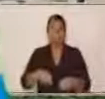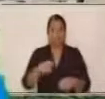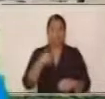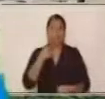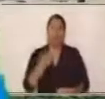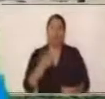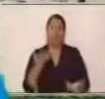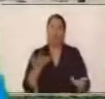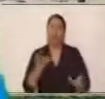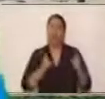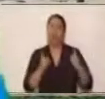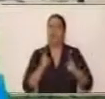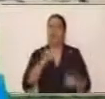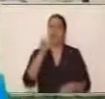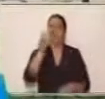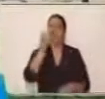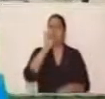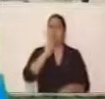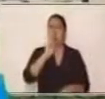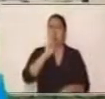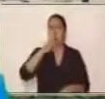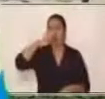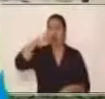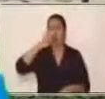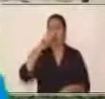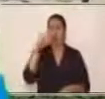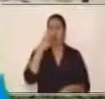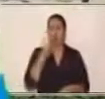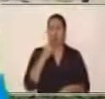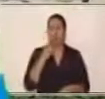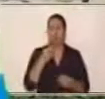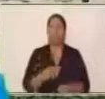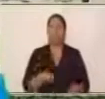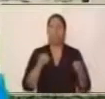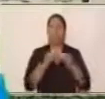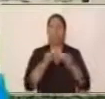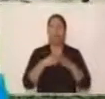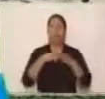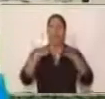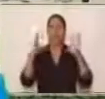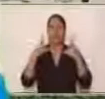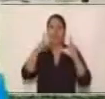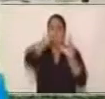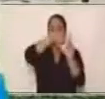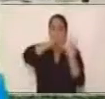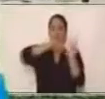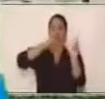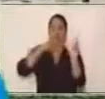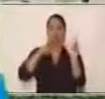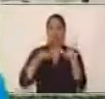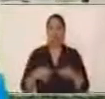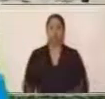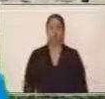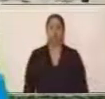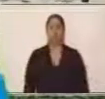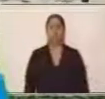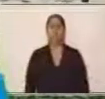obtuso es aquel que su abertura es más grande que el ángulo recto. Muy